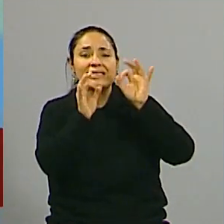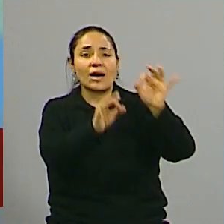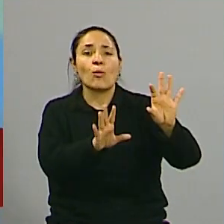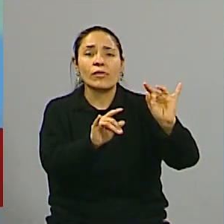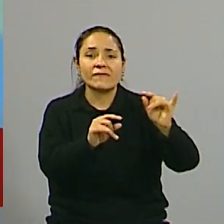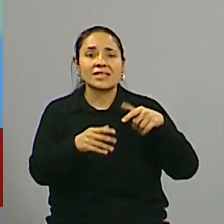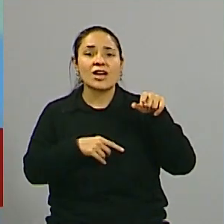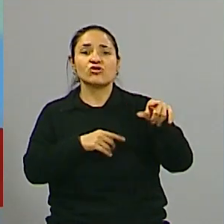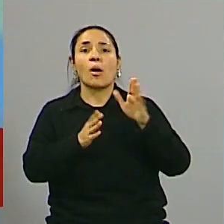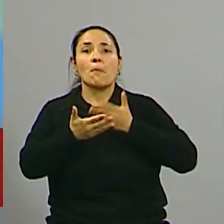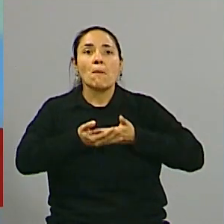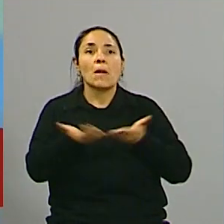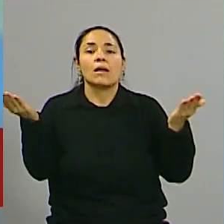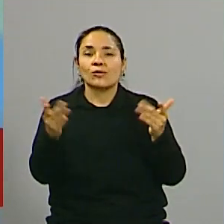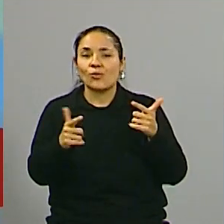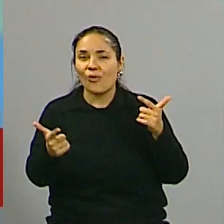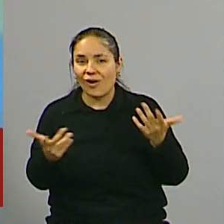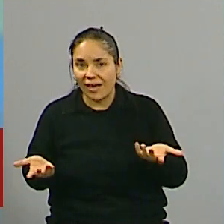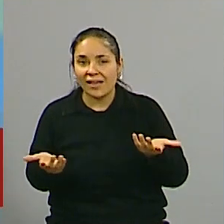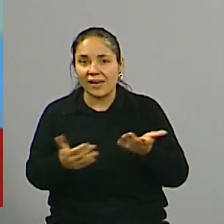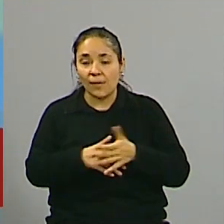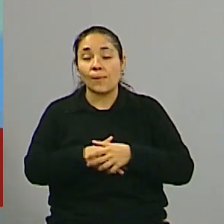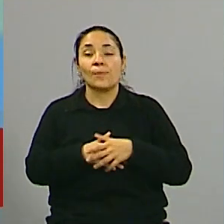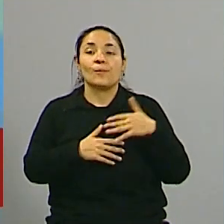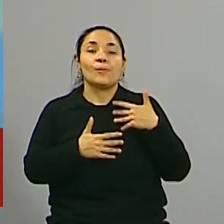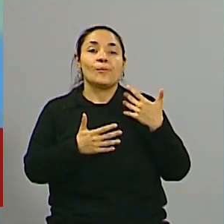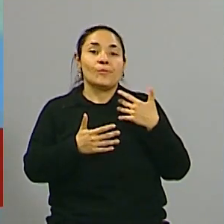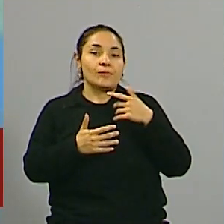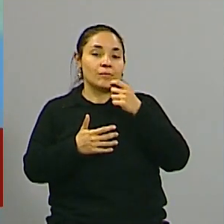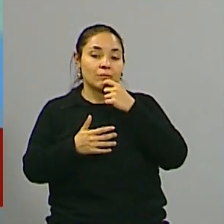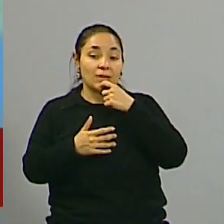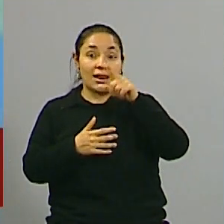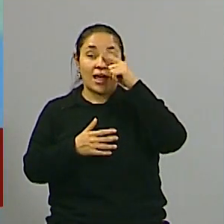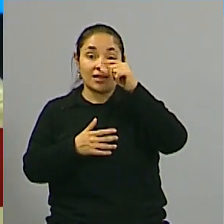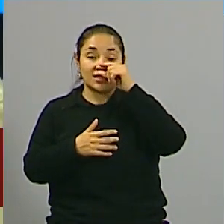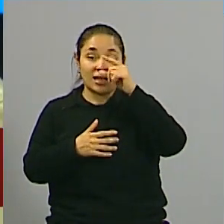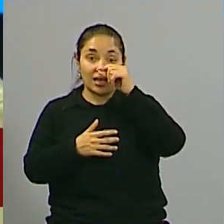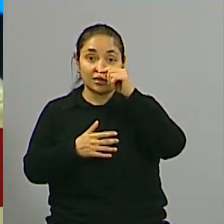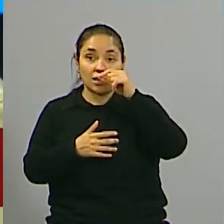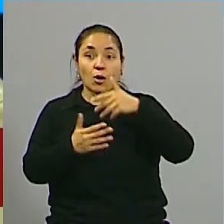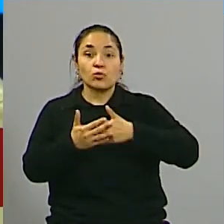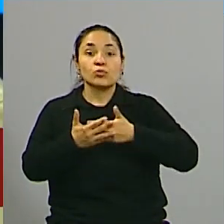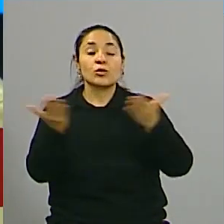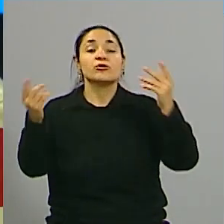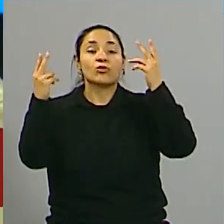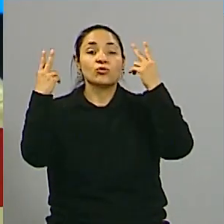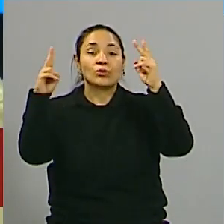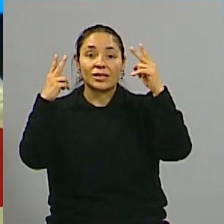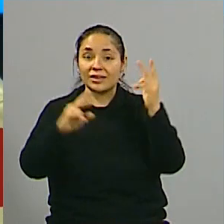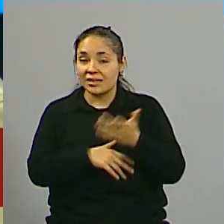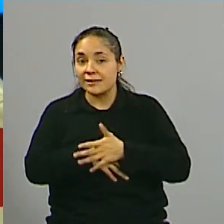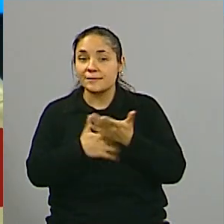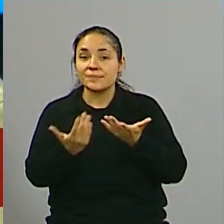Es impensado que el departamento de Las Heras no tenga una promoción turística, pero bueno, por otro